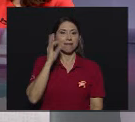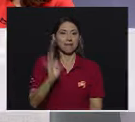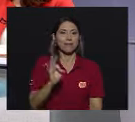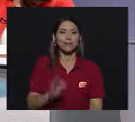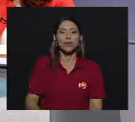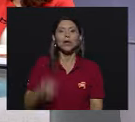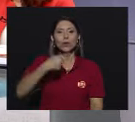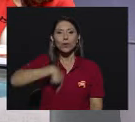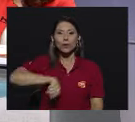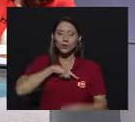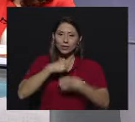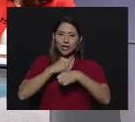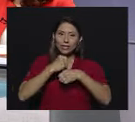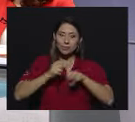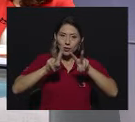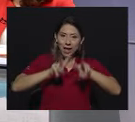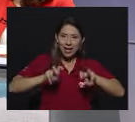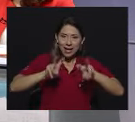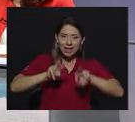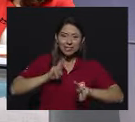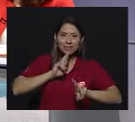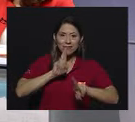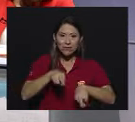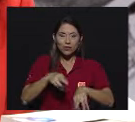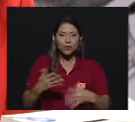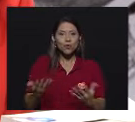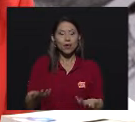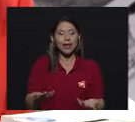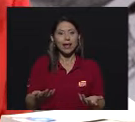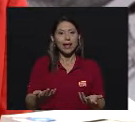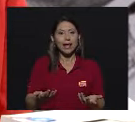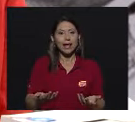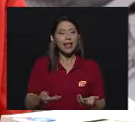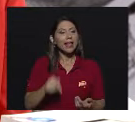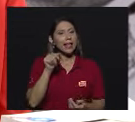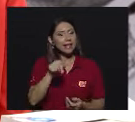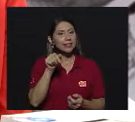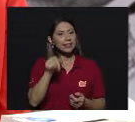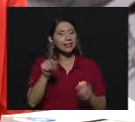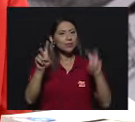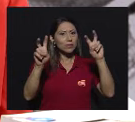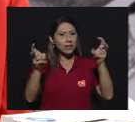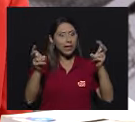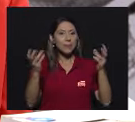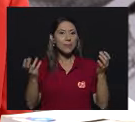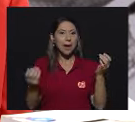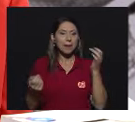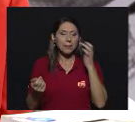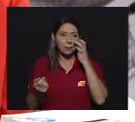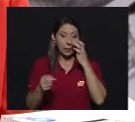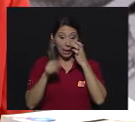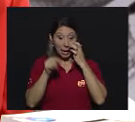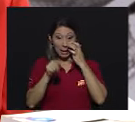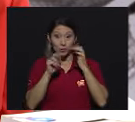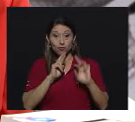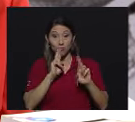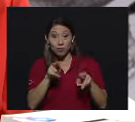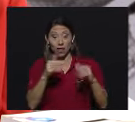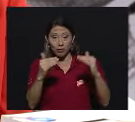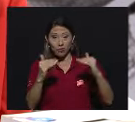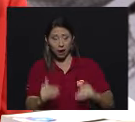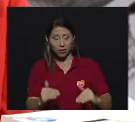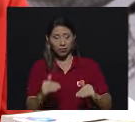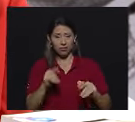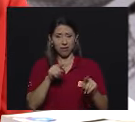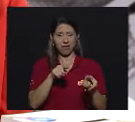manejar. Cuando hacemos un análisis de los resultados, este es un tema, estos bajos